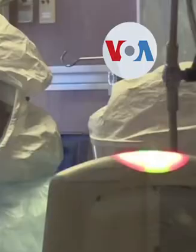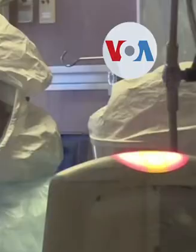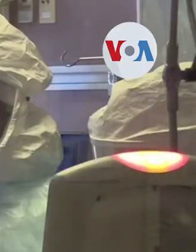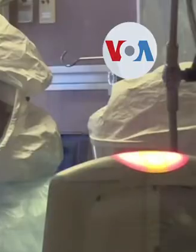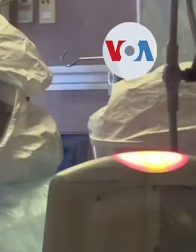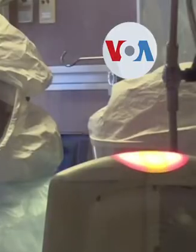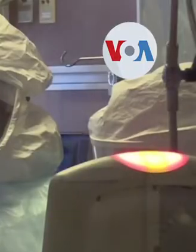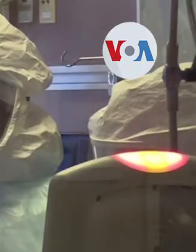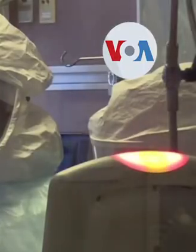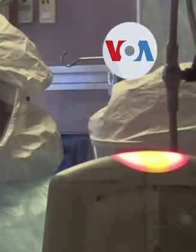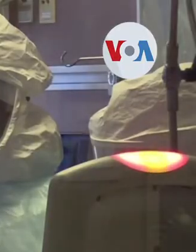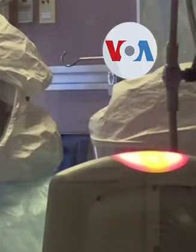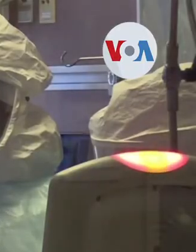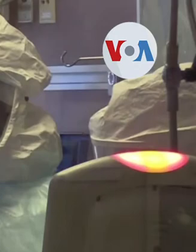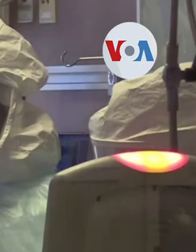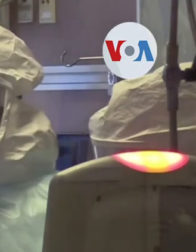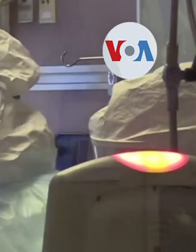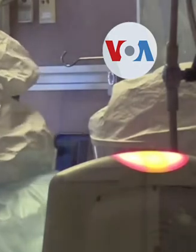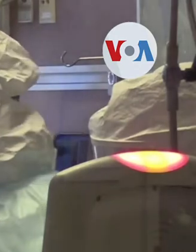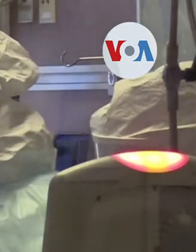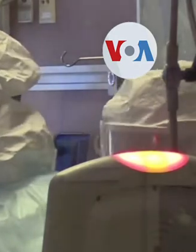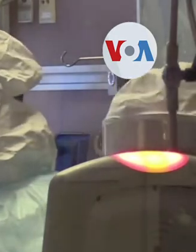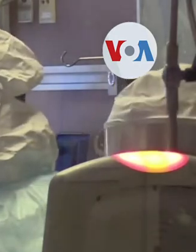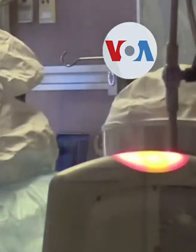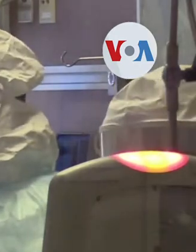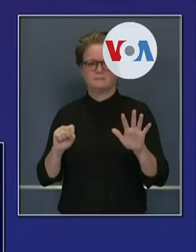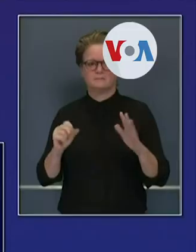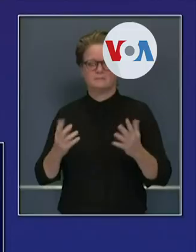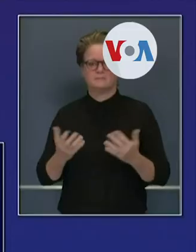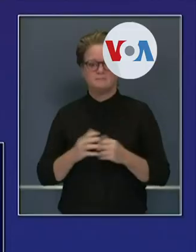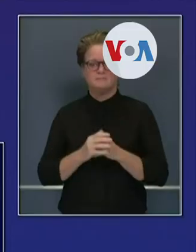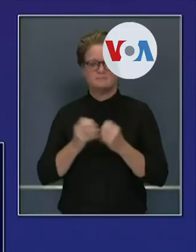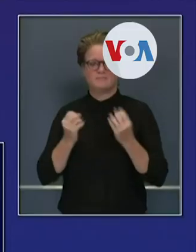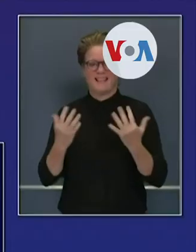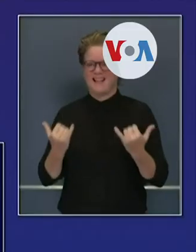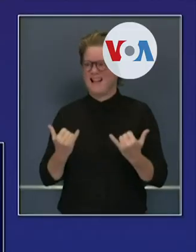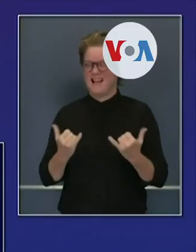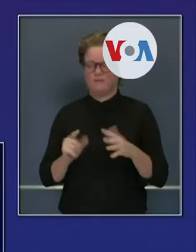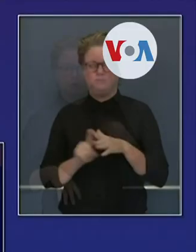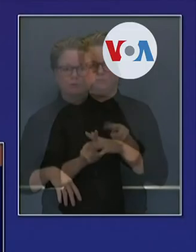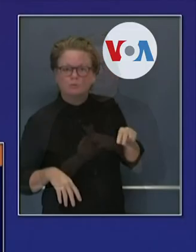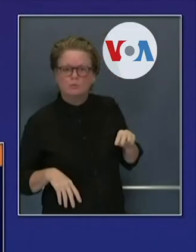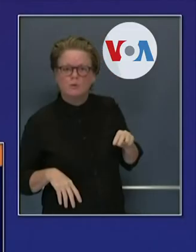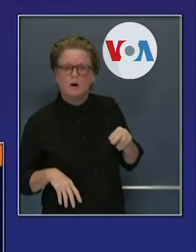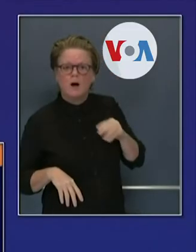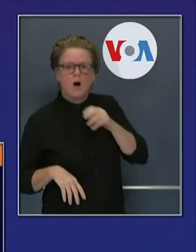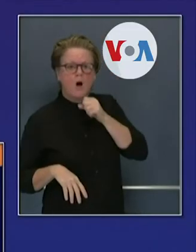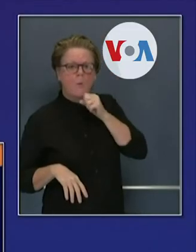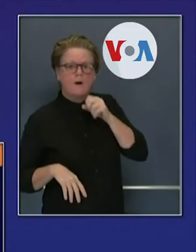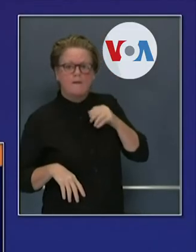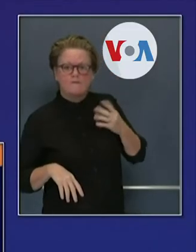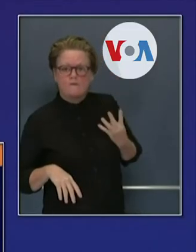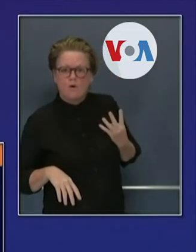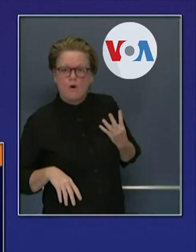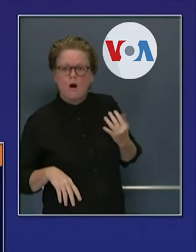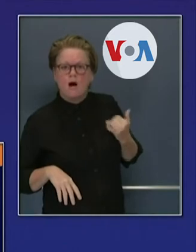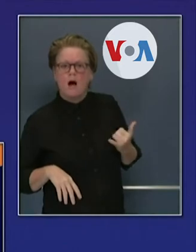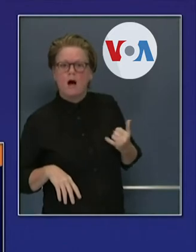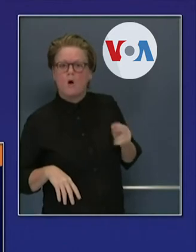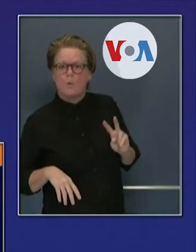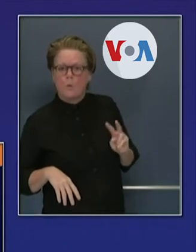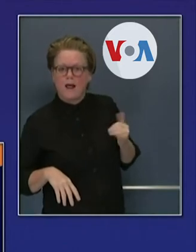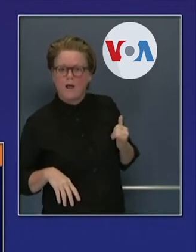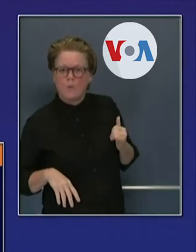preocupando a funcionarios sobre el cuidado del personal médico en california el gobernador gabino se puso un freno de emergencia al plan de